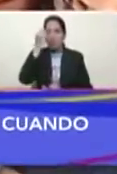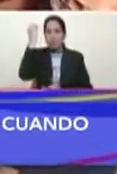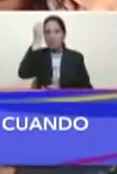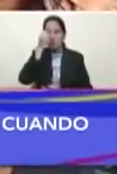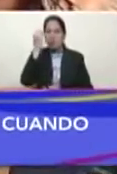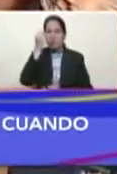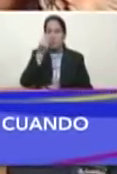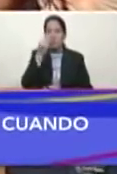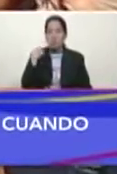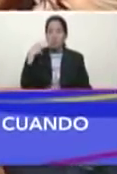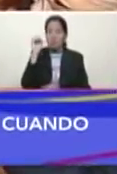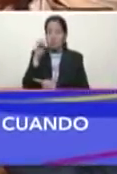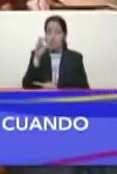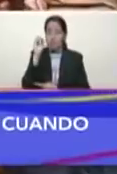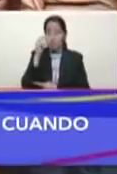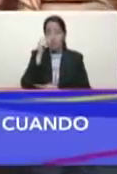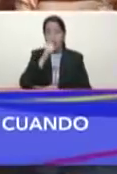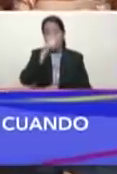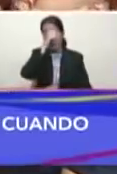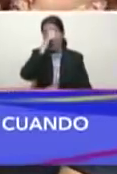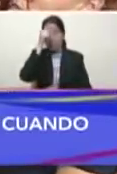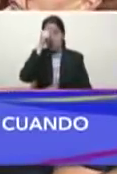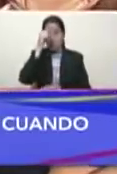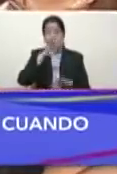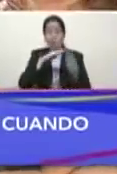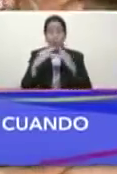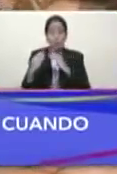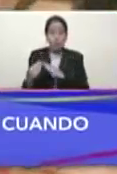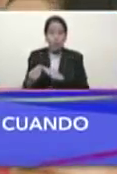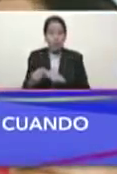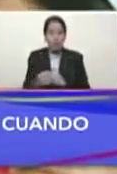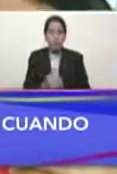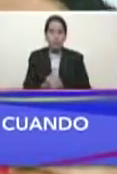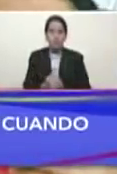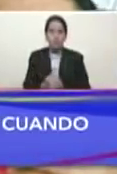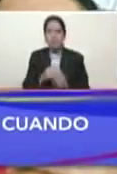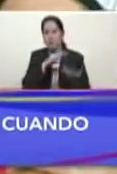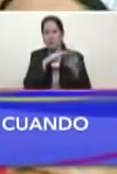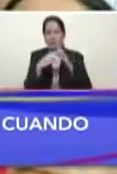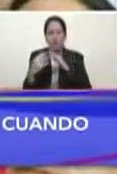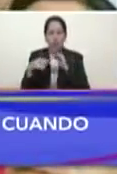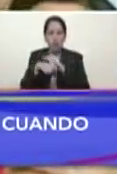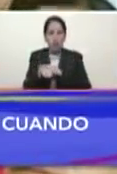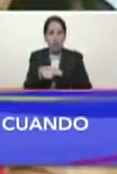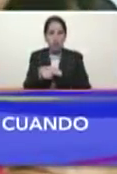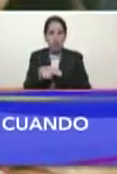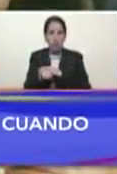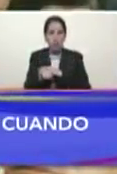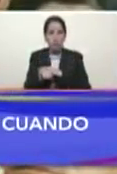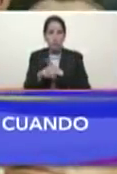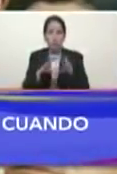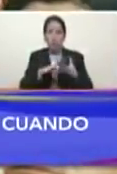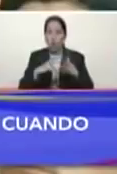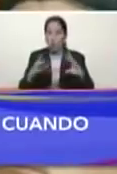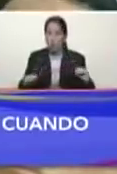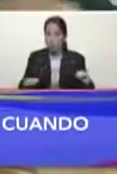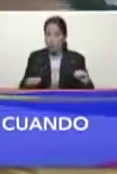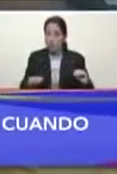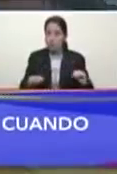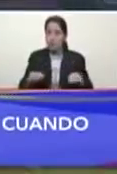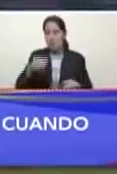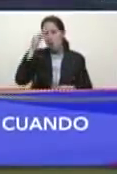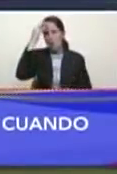Vamos a las jornadas el fin de semana en la comunidad, barrio adentro. Con los CLAP, los